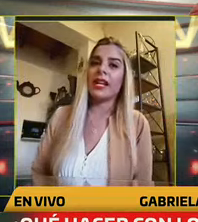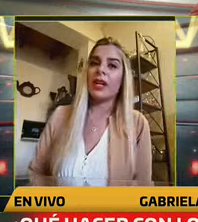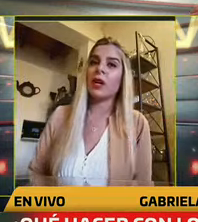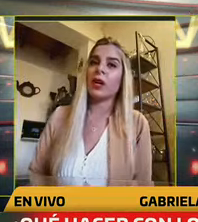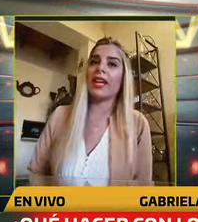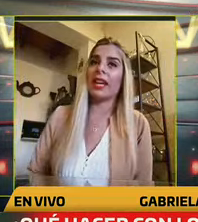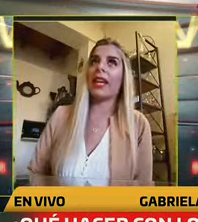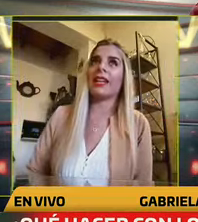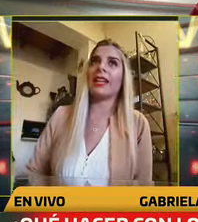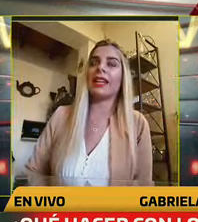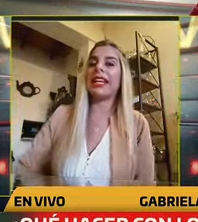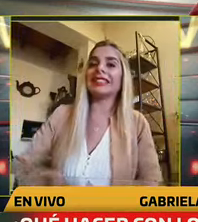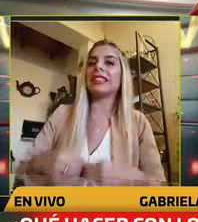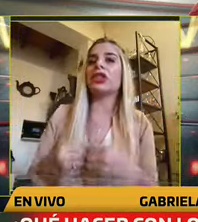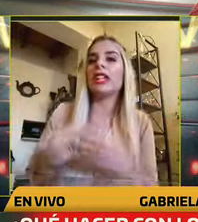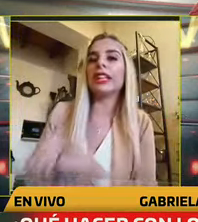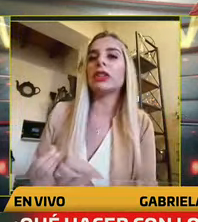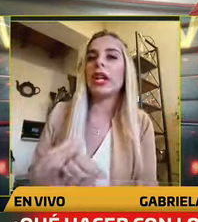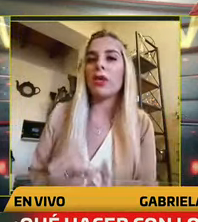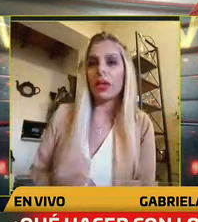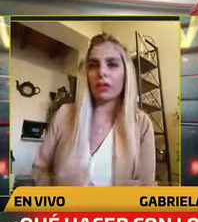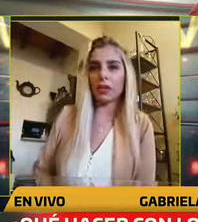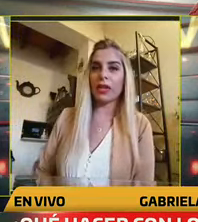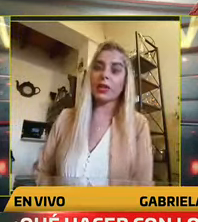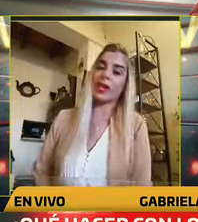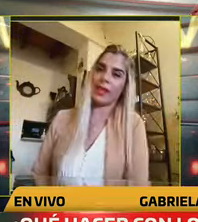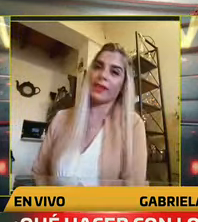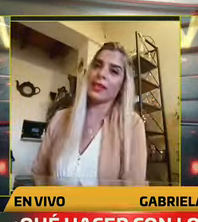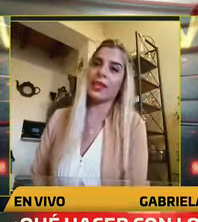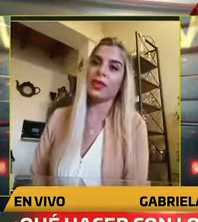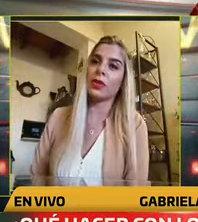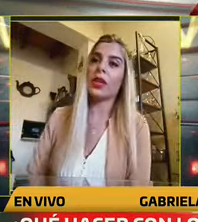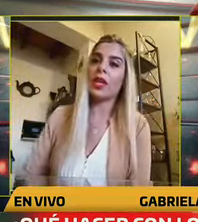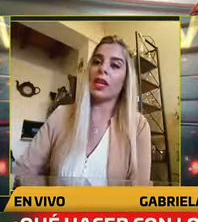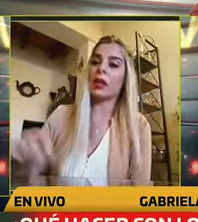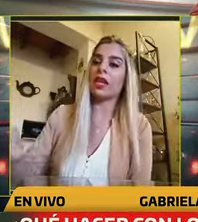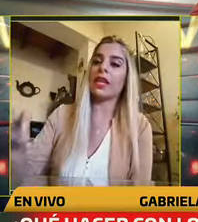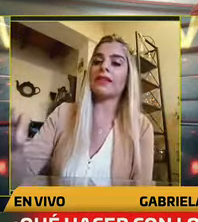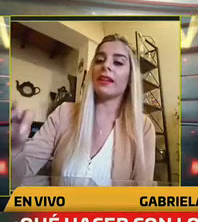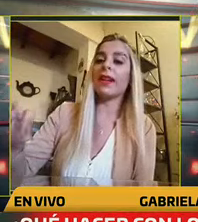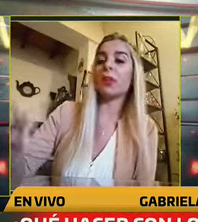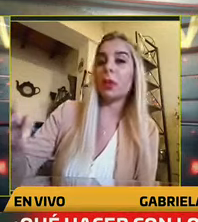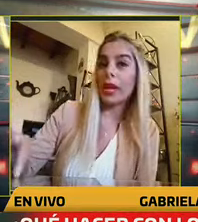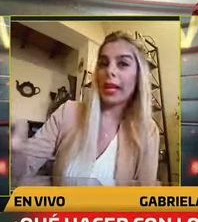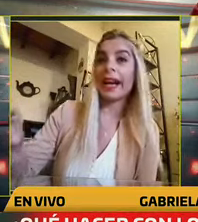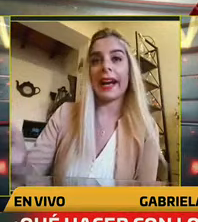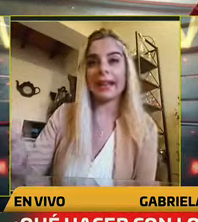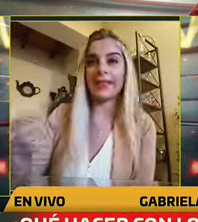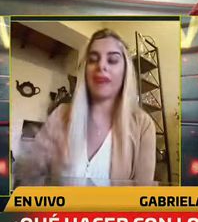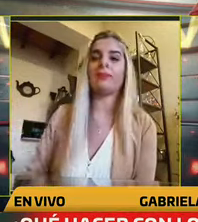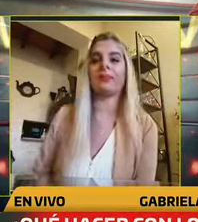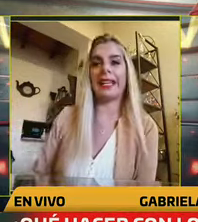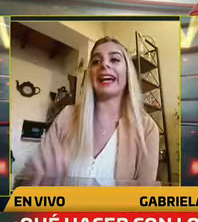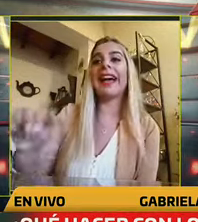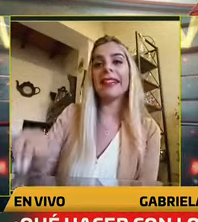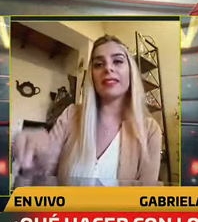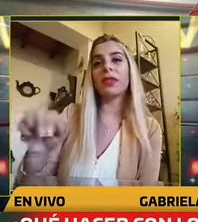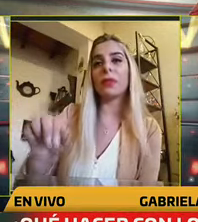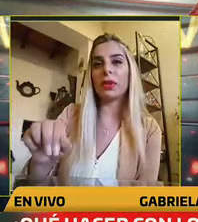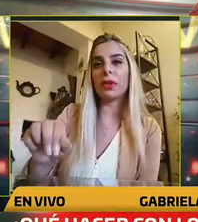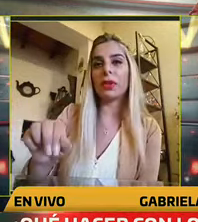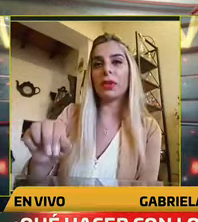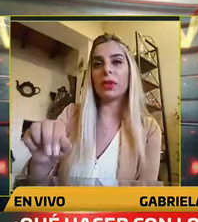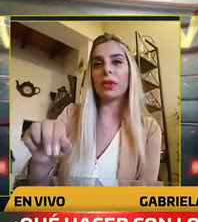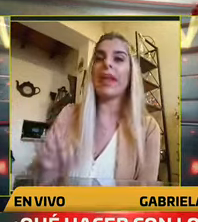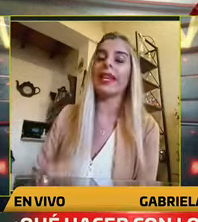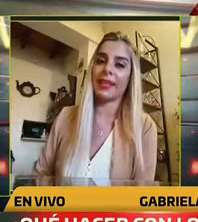ser los que... El acceso directo a la educación que ellos están teniendo en lo que viene a ser escuela-casa. La casa se